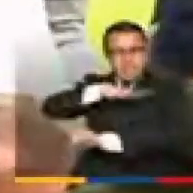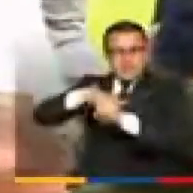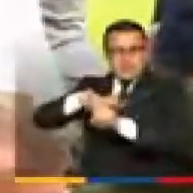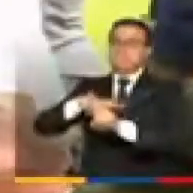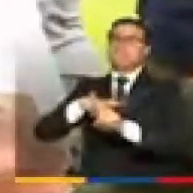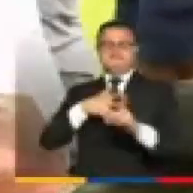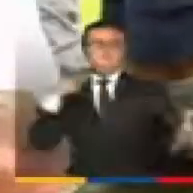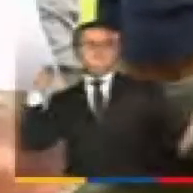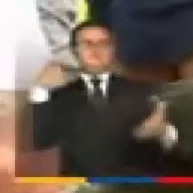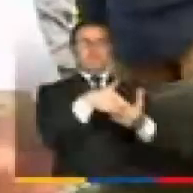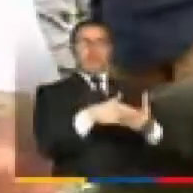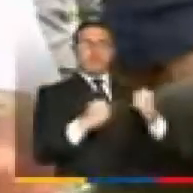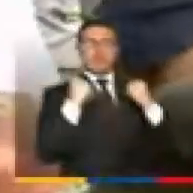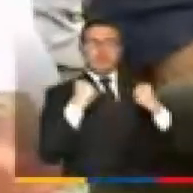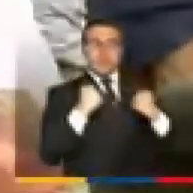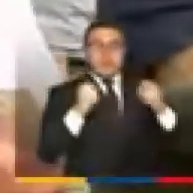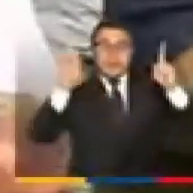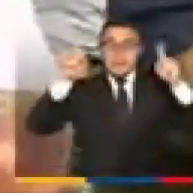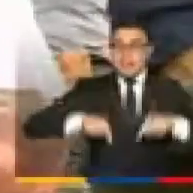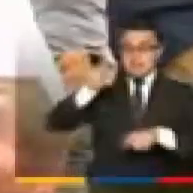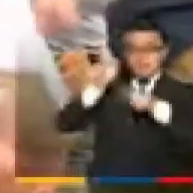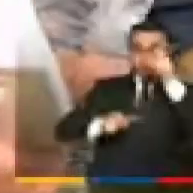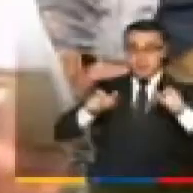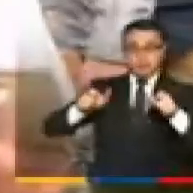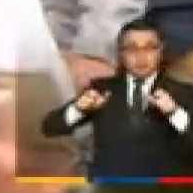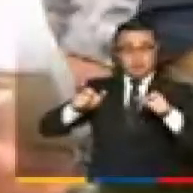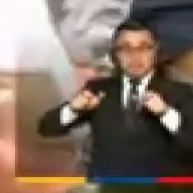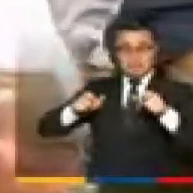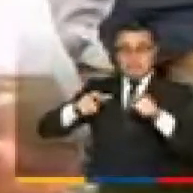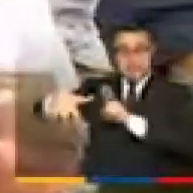a los defensores del medio ambiente.